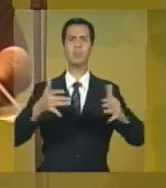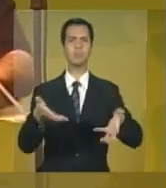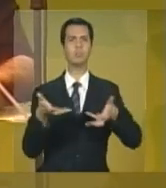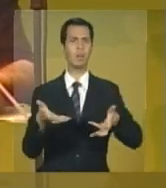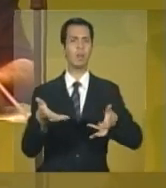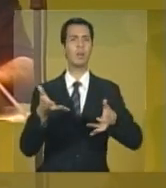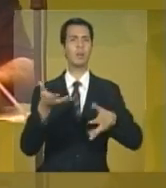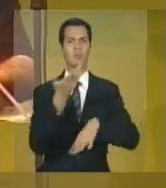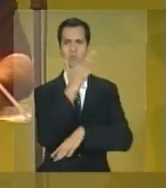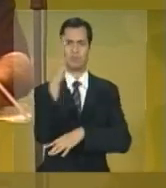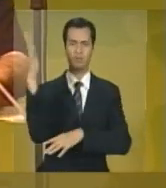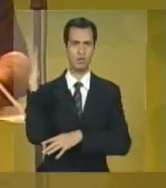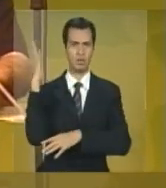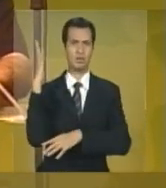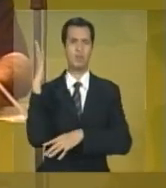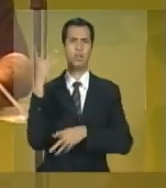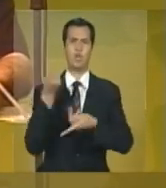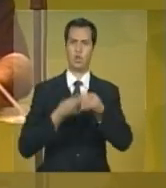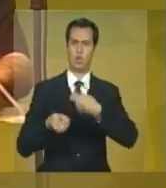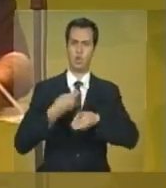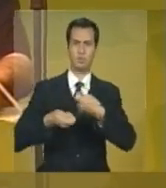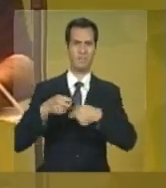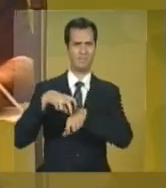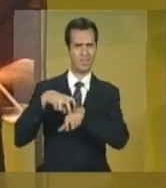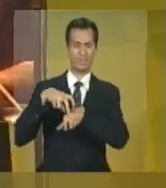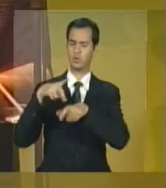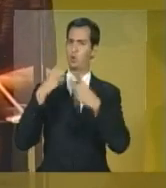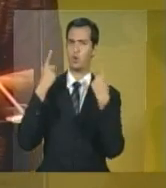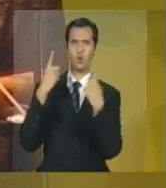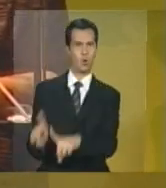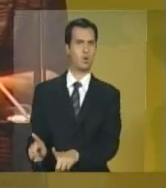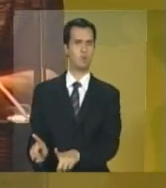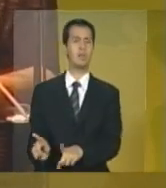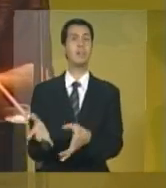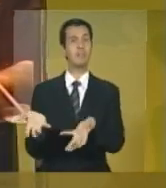de la vida, en defensa de la naturaleza.